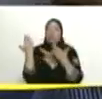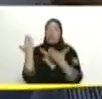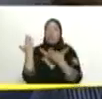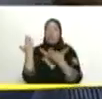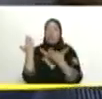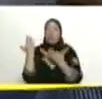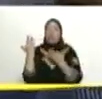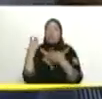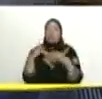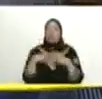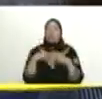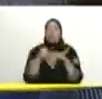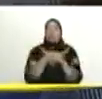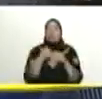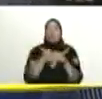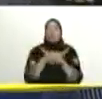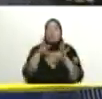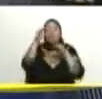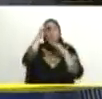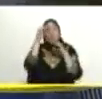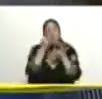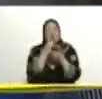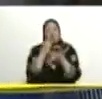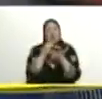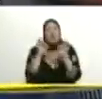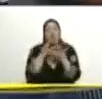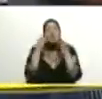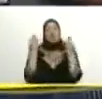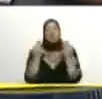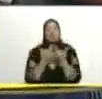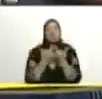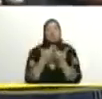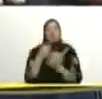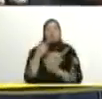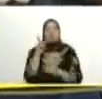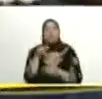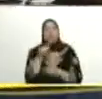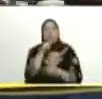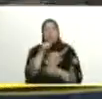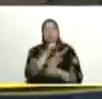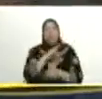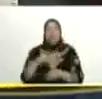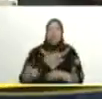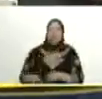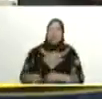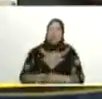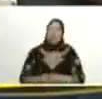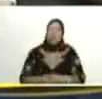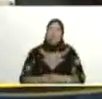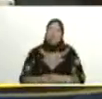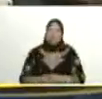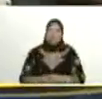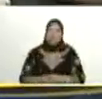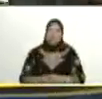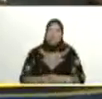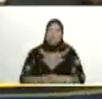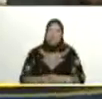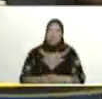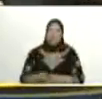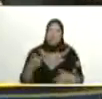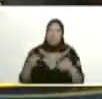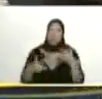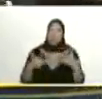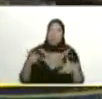Ah, bueno, dice que toda la vida le han dado paliza. Bueno, las mujeres, aquí también ajedrez. Tenemos el Plan Z, está